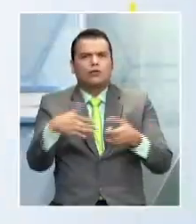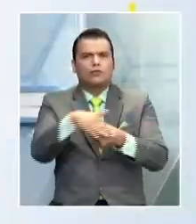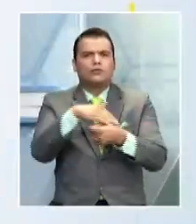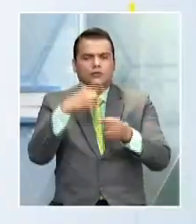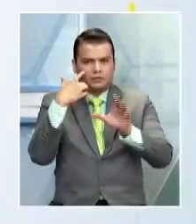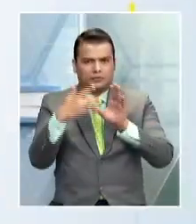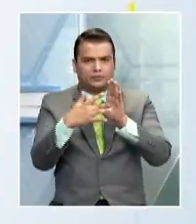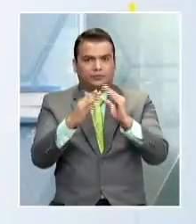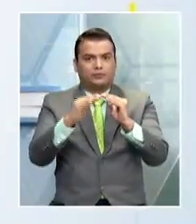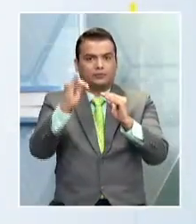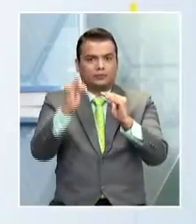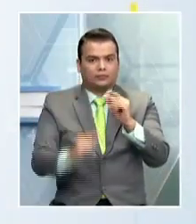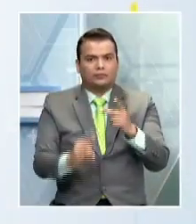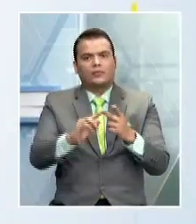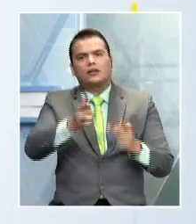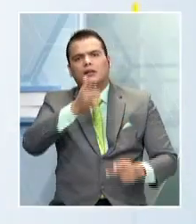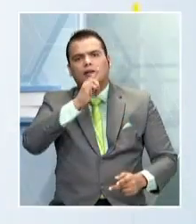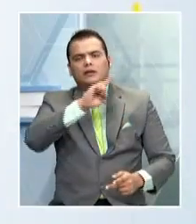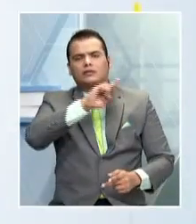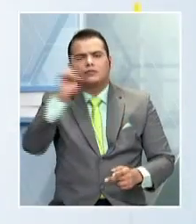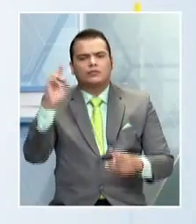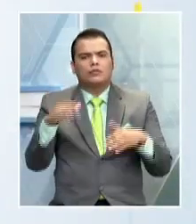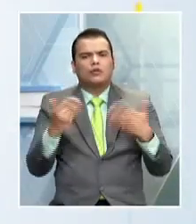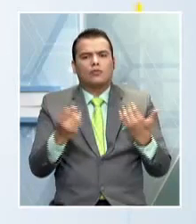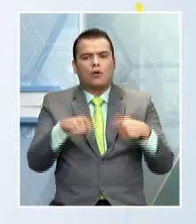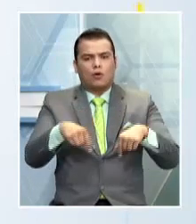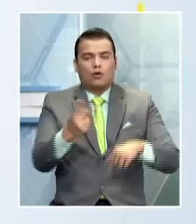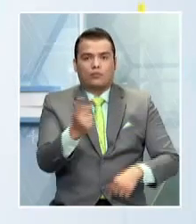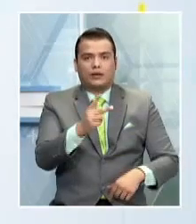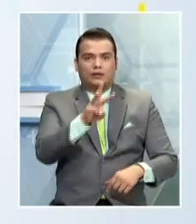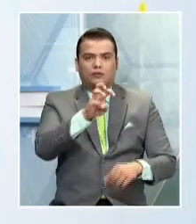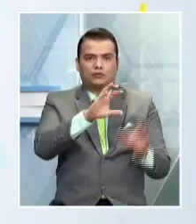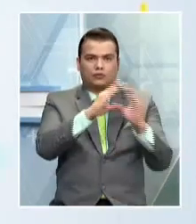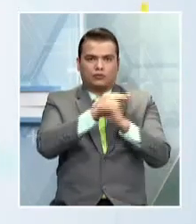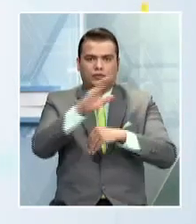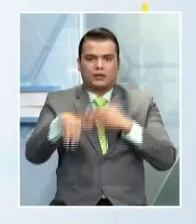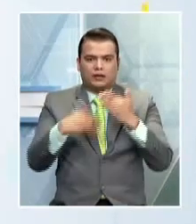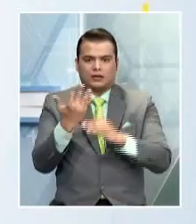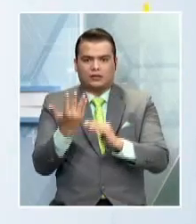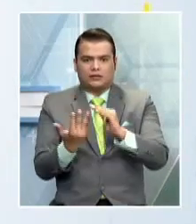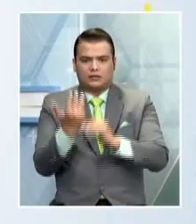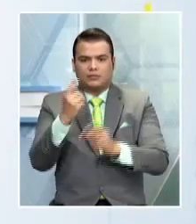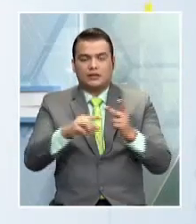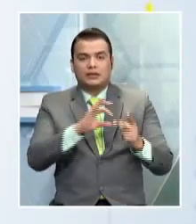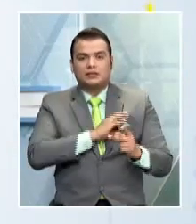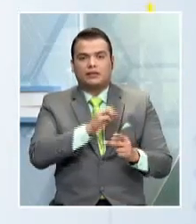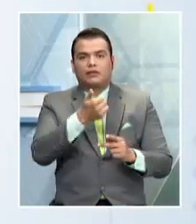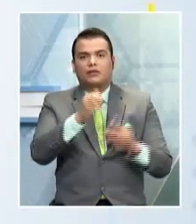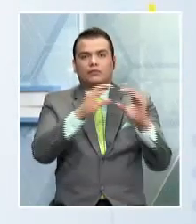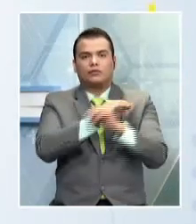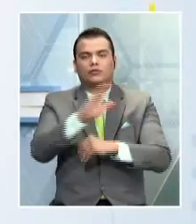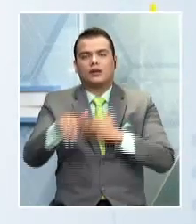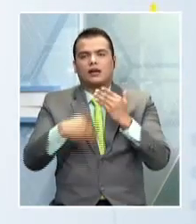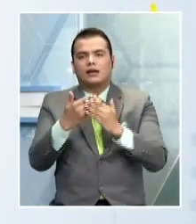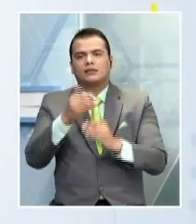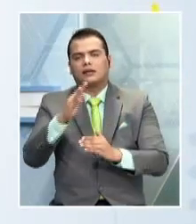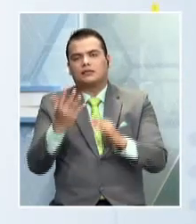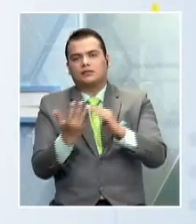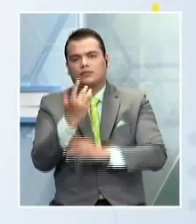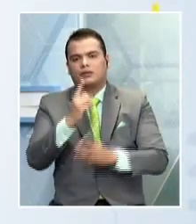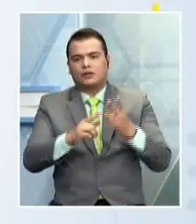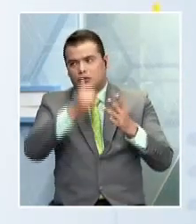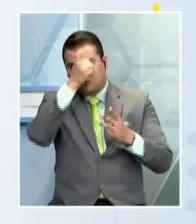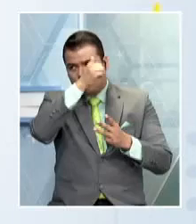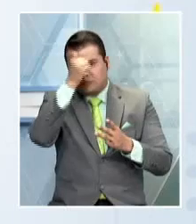ley seca quedaron de la siguiente manera. Hoy van de 8 de la noche a 5 de la mañana. Mañana sábado de 10 de la noche a 5 de la mañana y el domingo